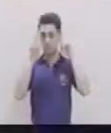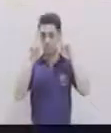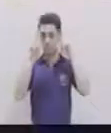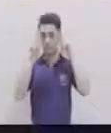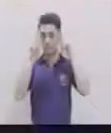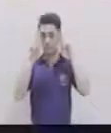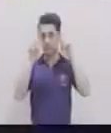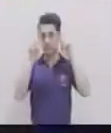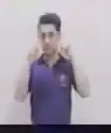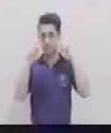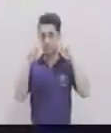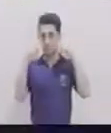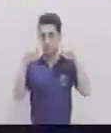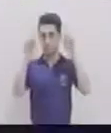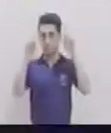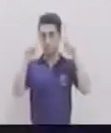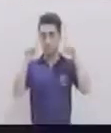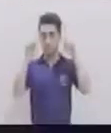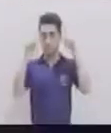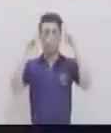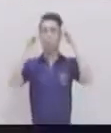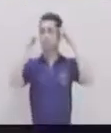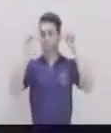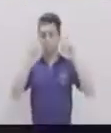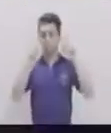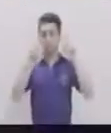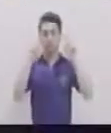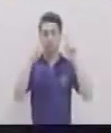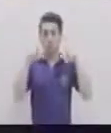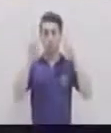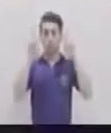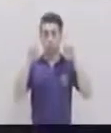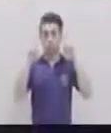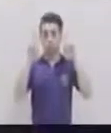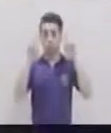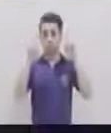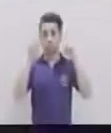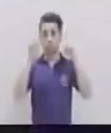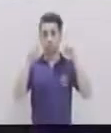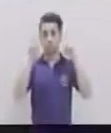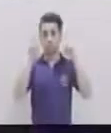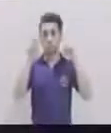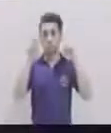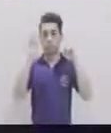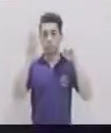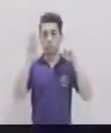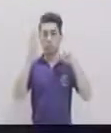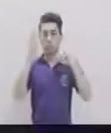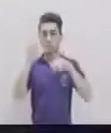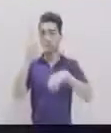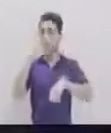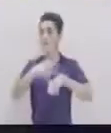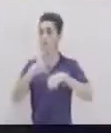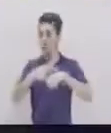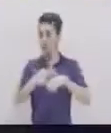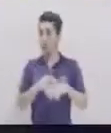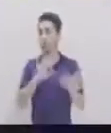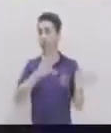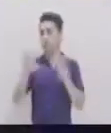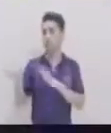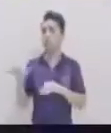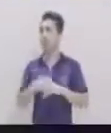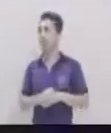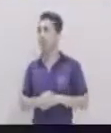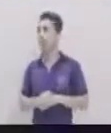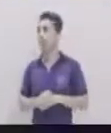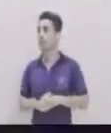2, 3, 4, 5. Excelente. Ahora